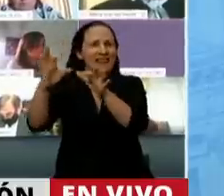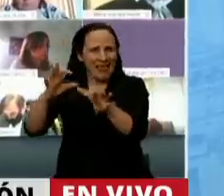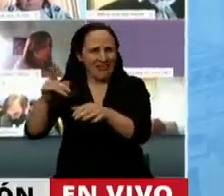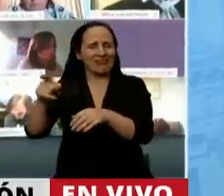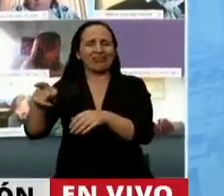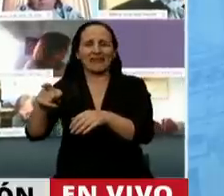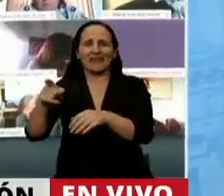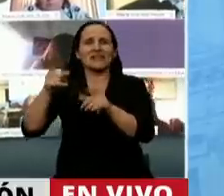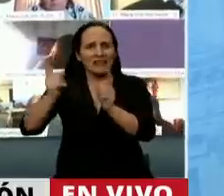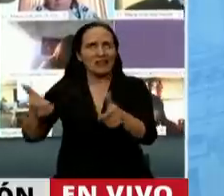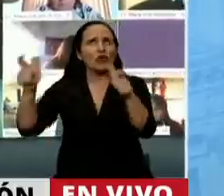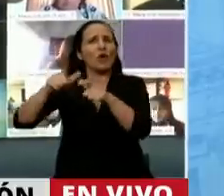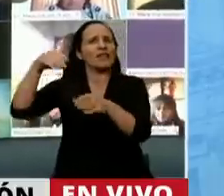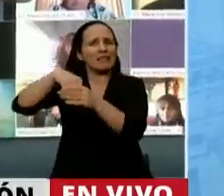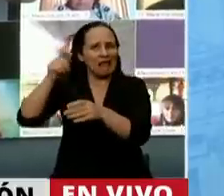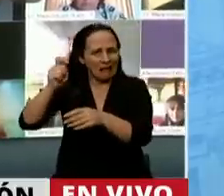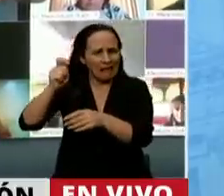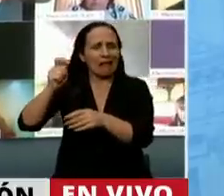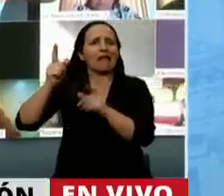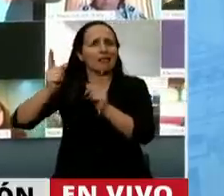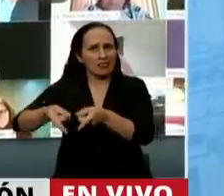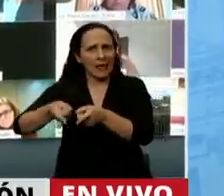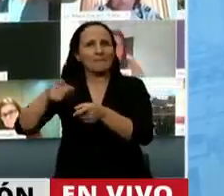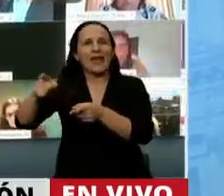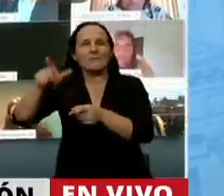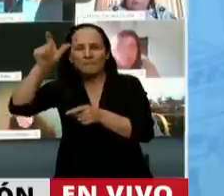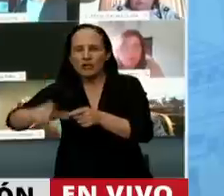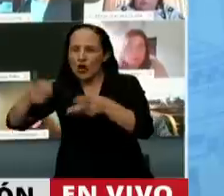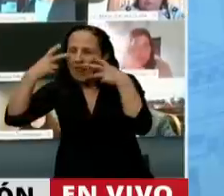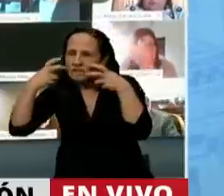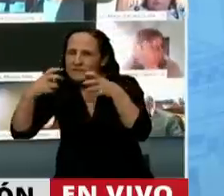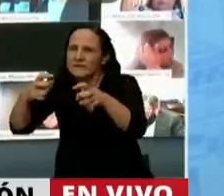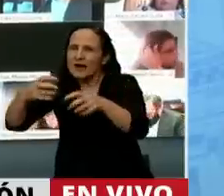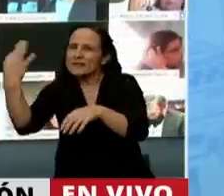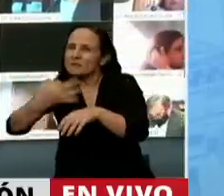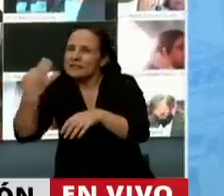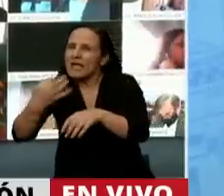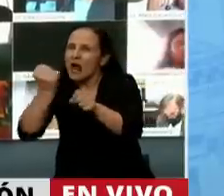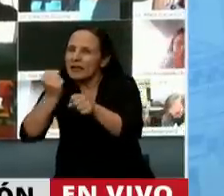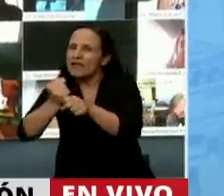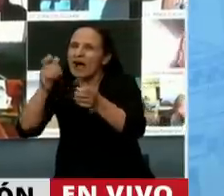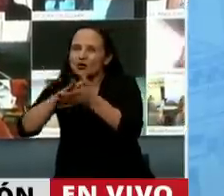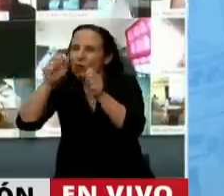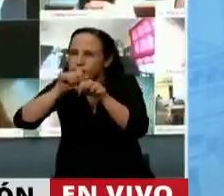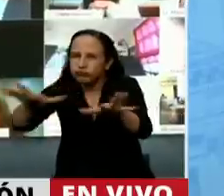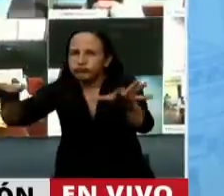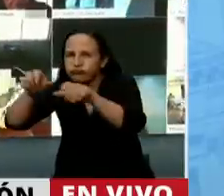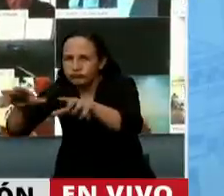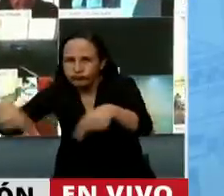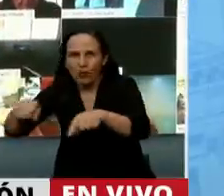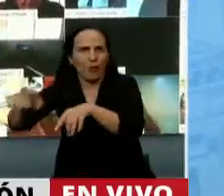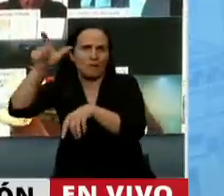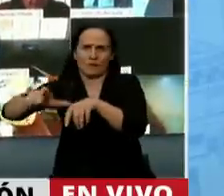después también un conjunto de epidemiólogos muy respetados, un conjunto de epidemiólogos